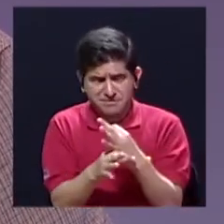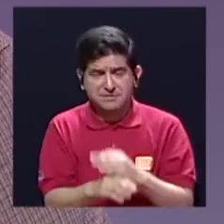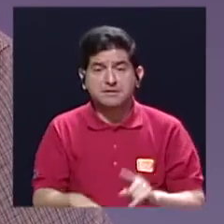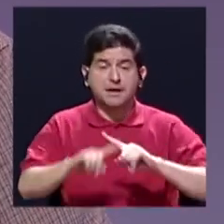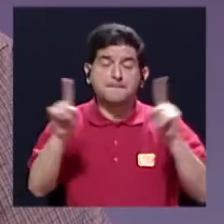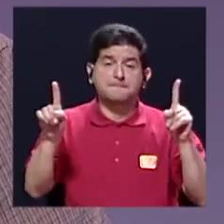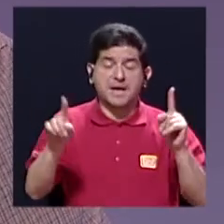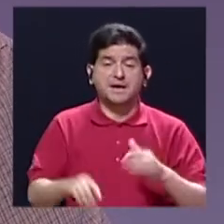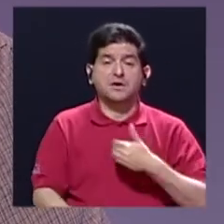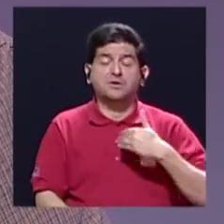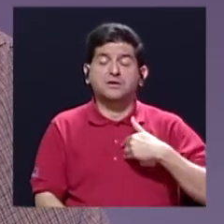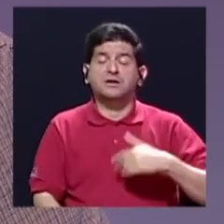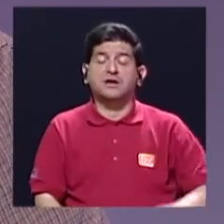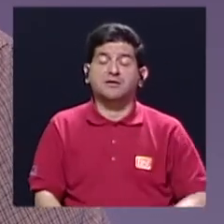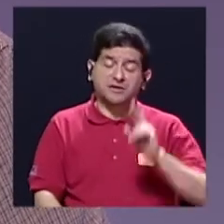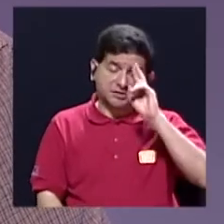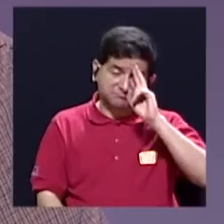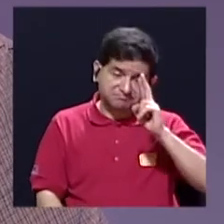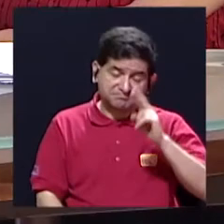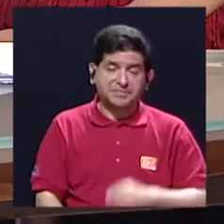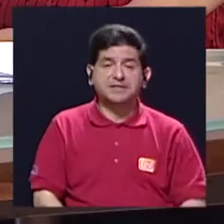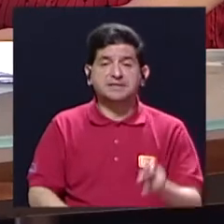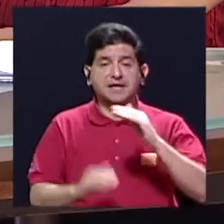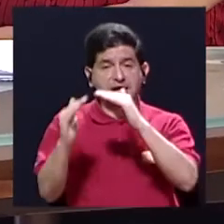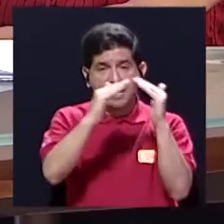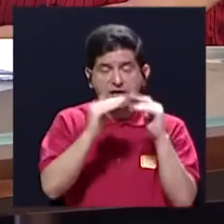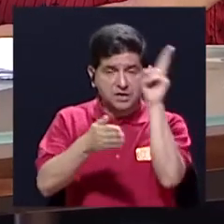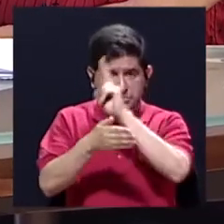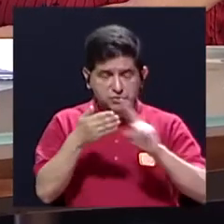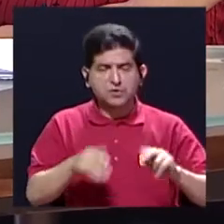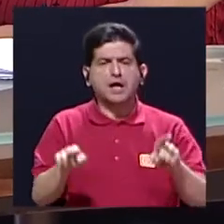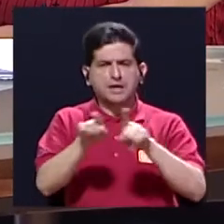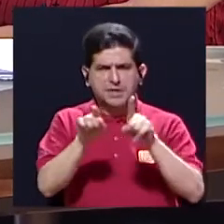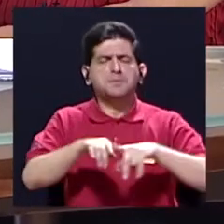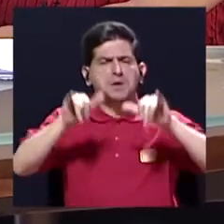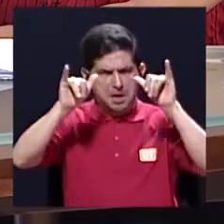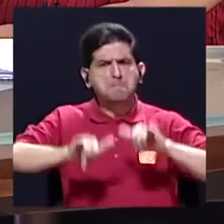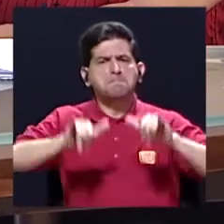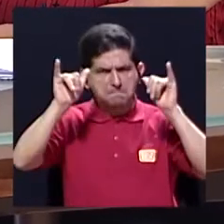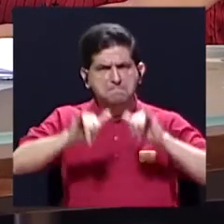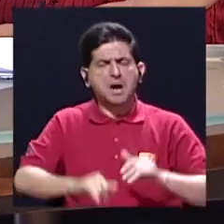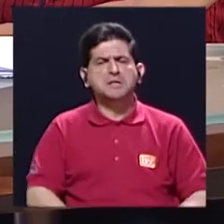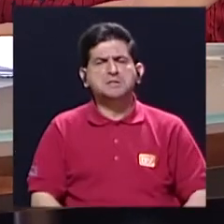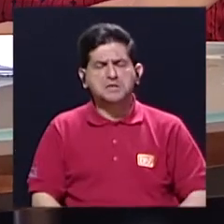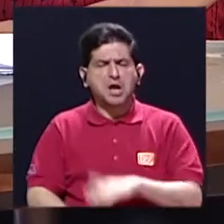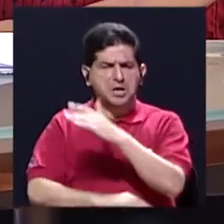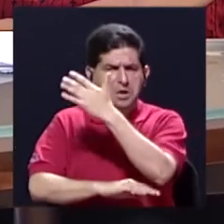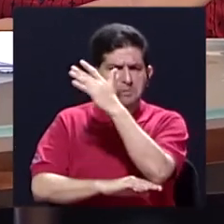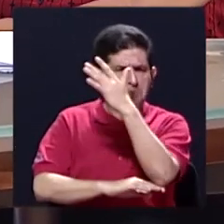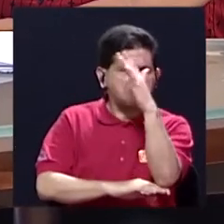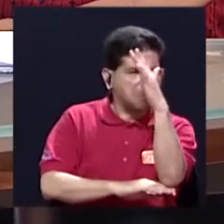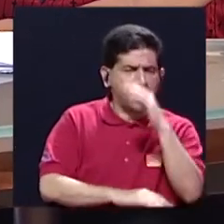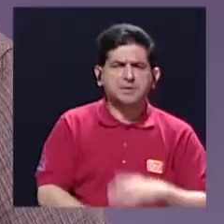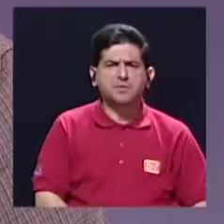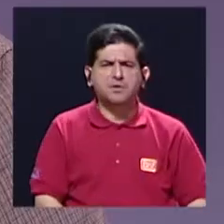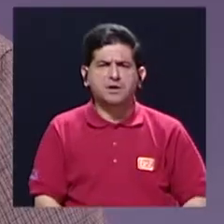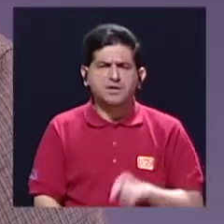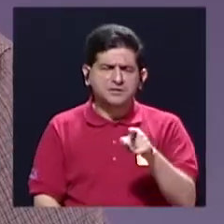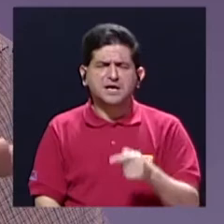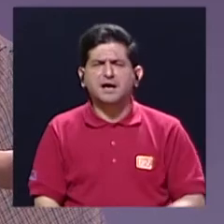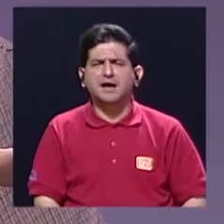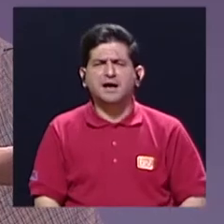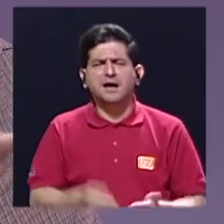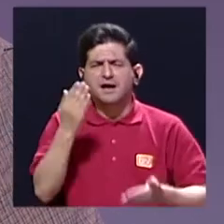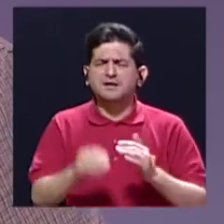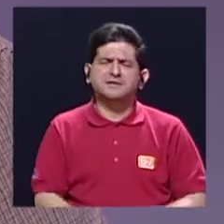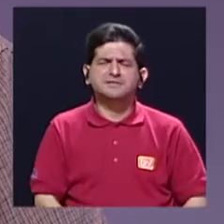pero por otro lado, tenemos que reconocer que la ciudad universitaria es aún una reserva de vegetación donde se corta un poco